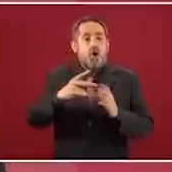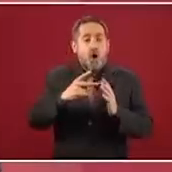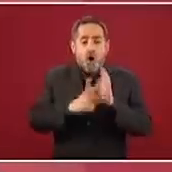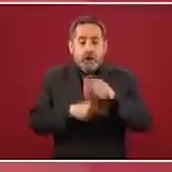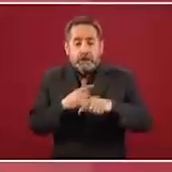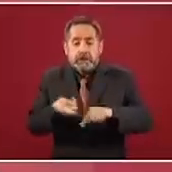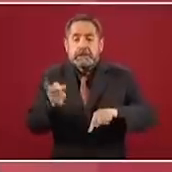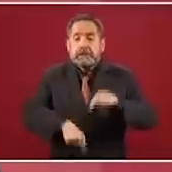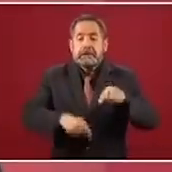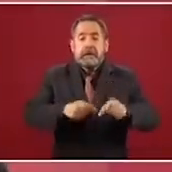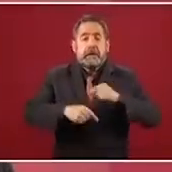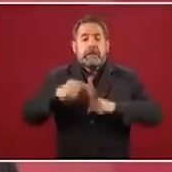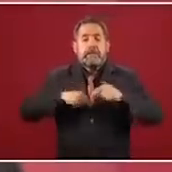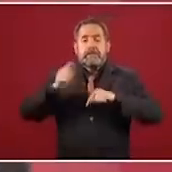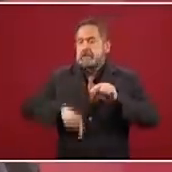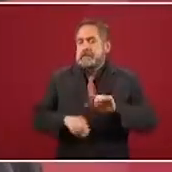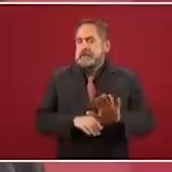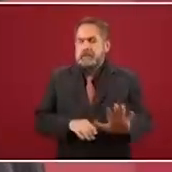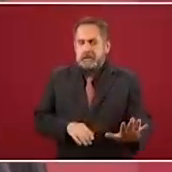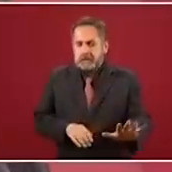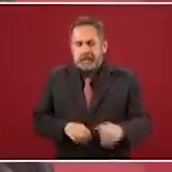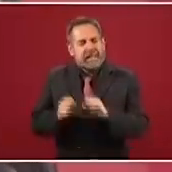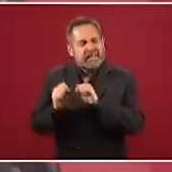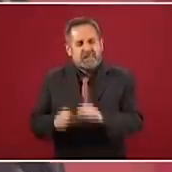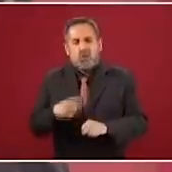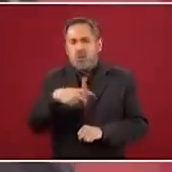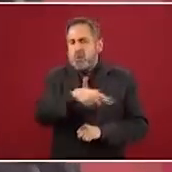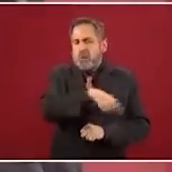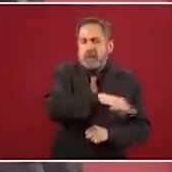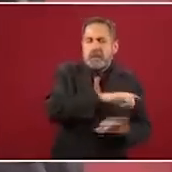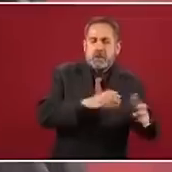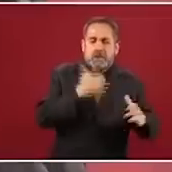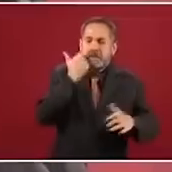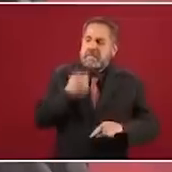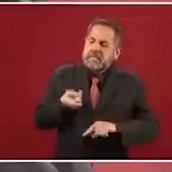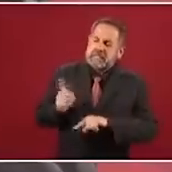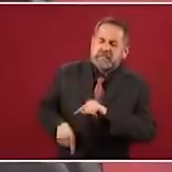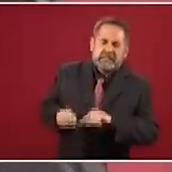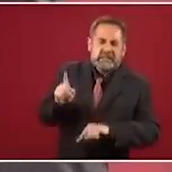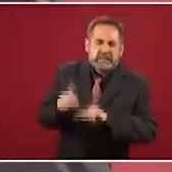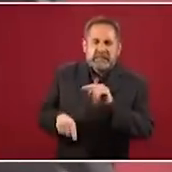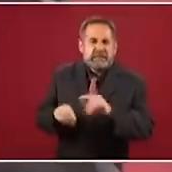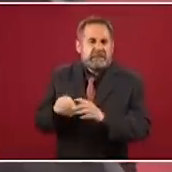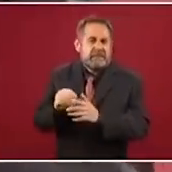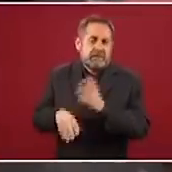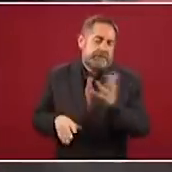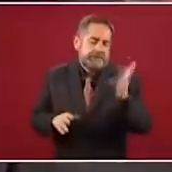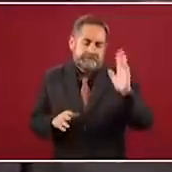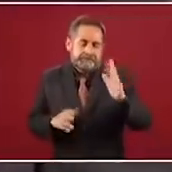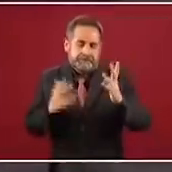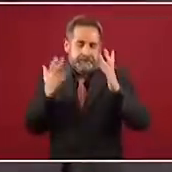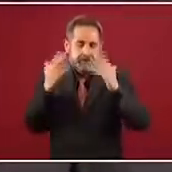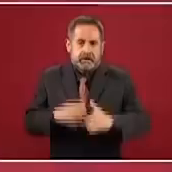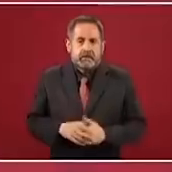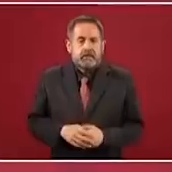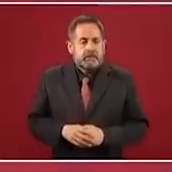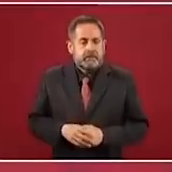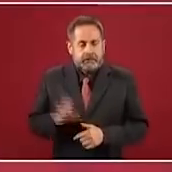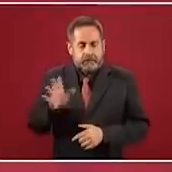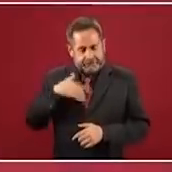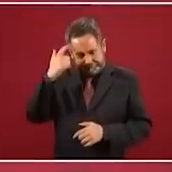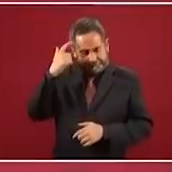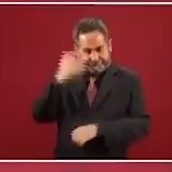marcha atrás, porque van a intentarlo, van desde luego, bueno,